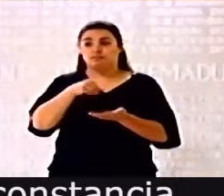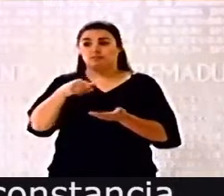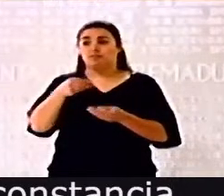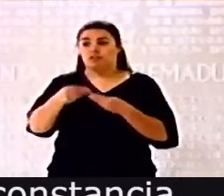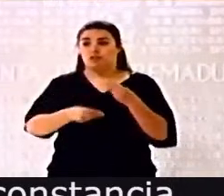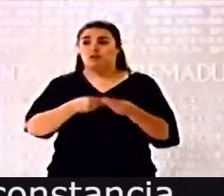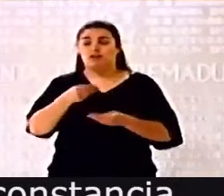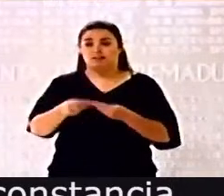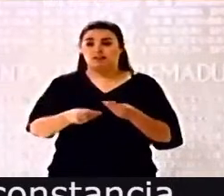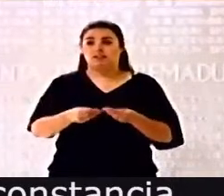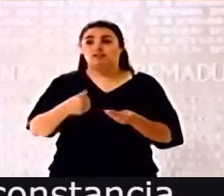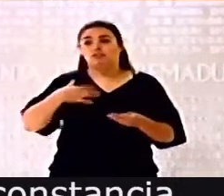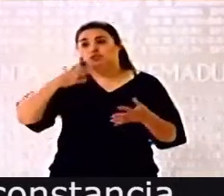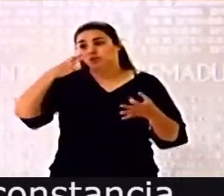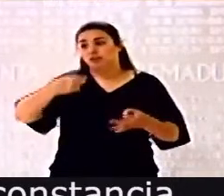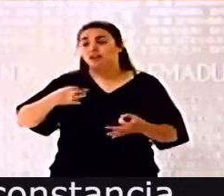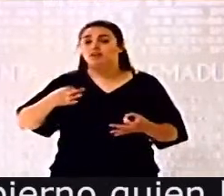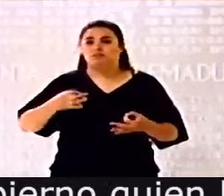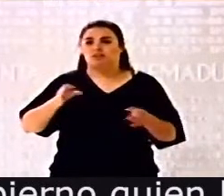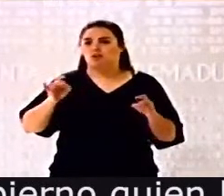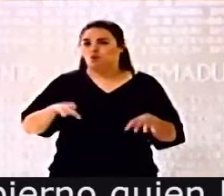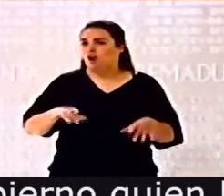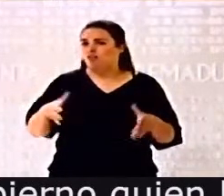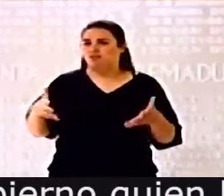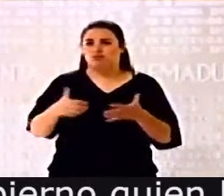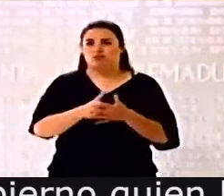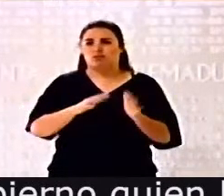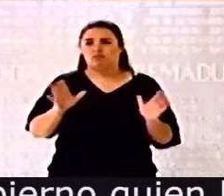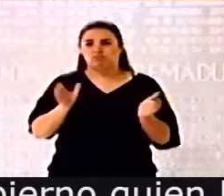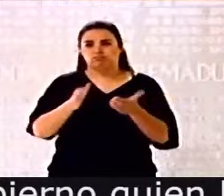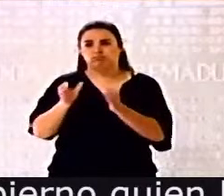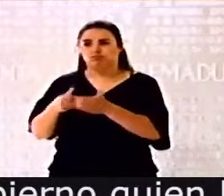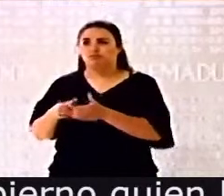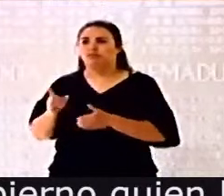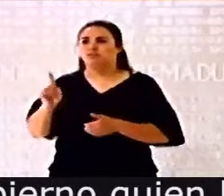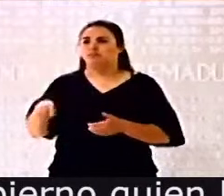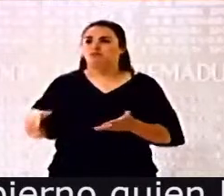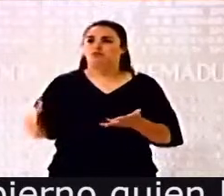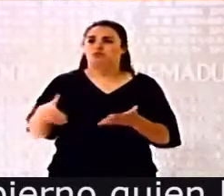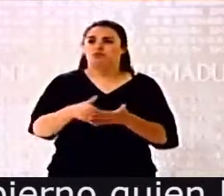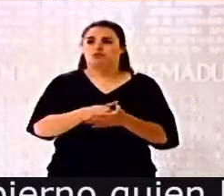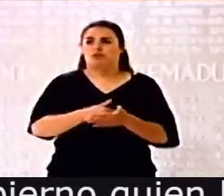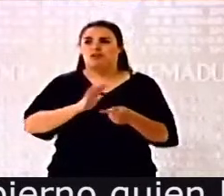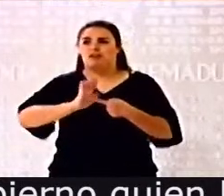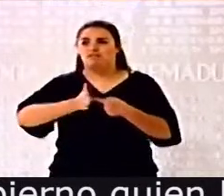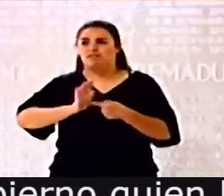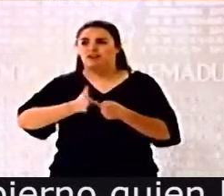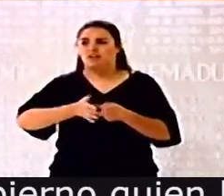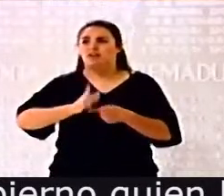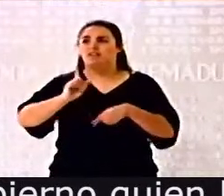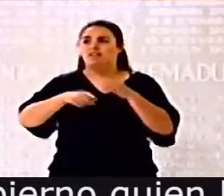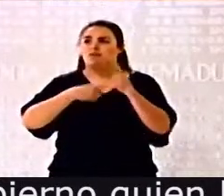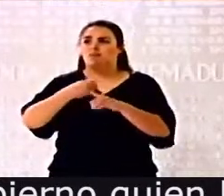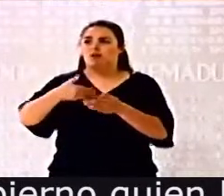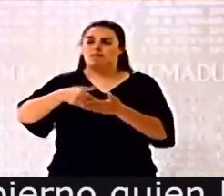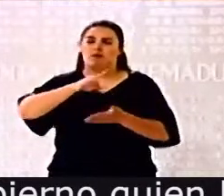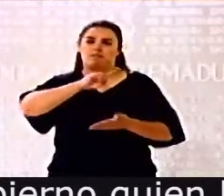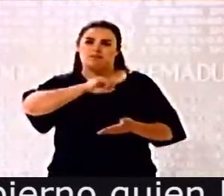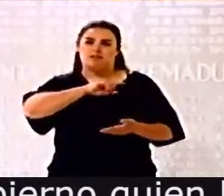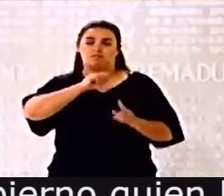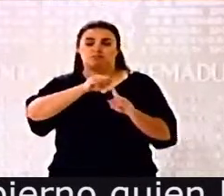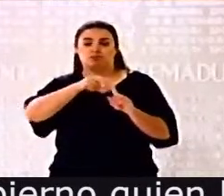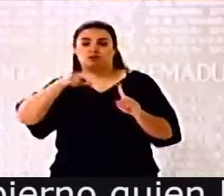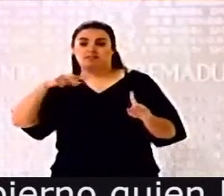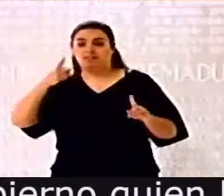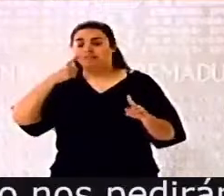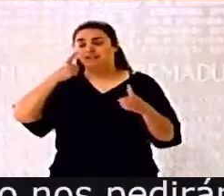tendrá, y supongo que, como todas las concentraciones y como todas las ferias, luego nos pedirán a nosotros, desde el punto de vista de